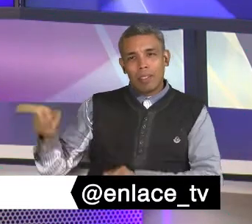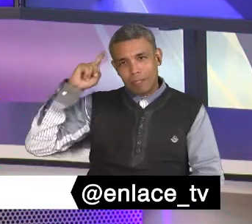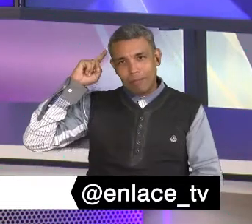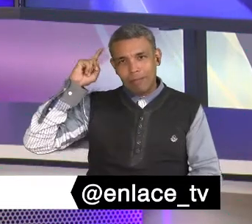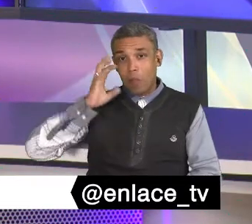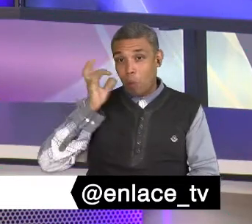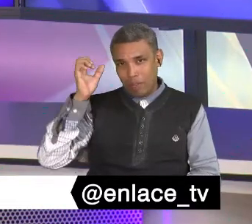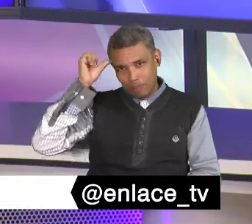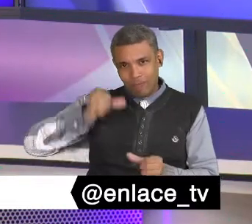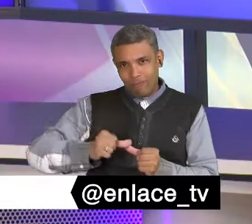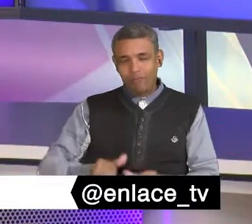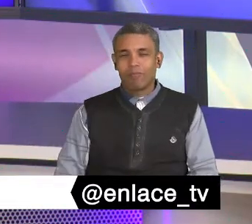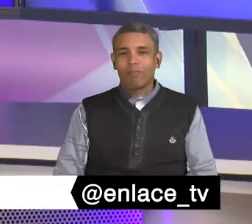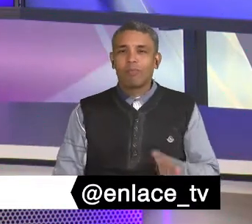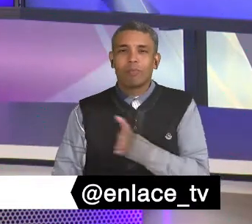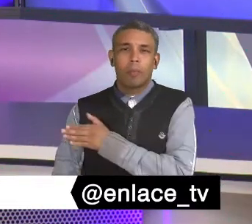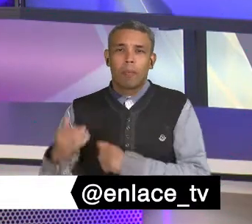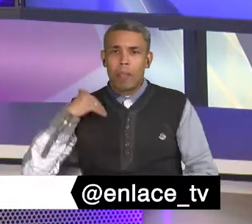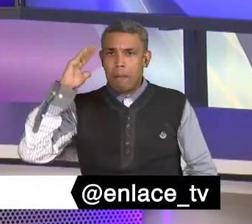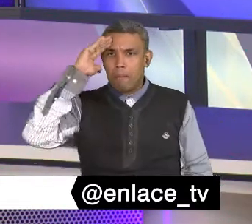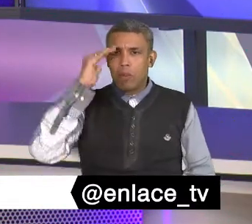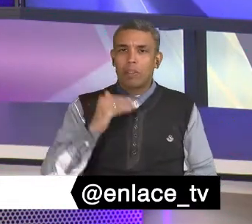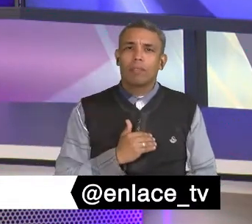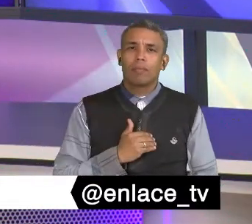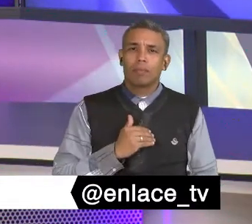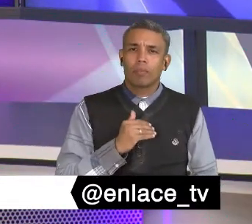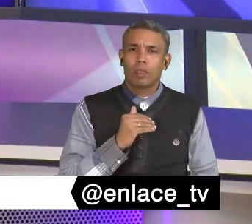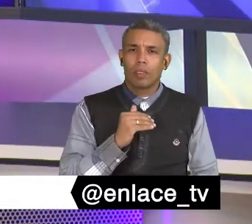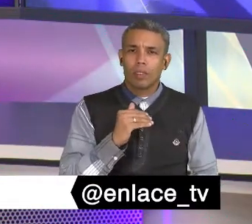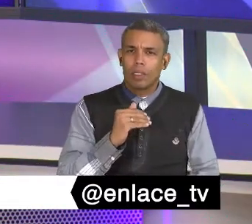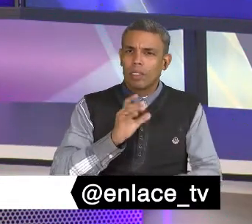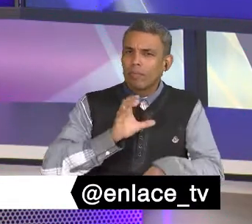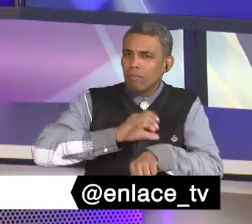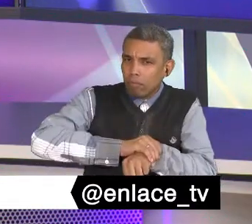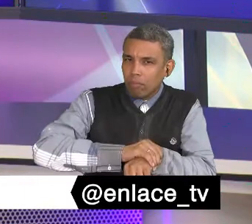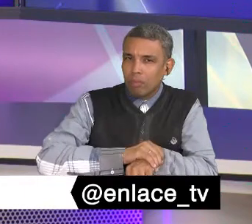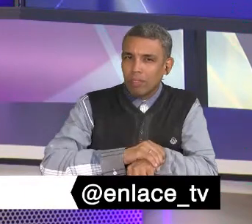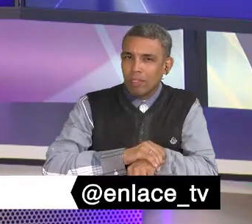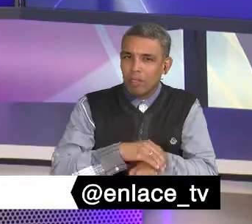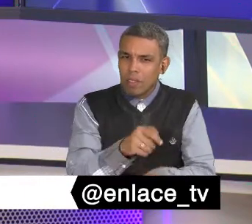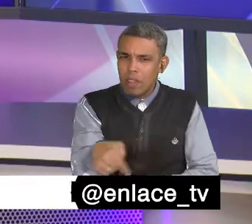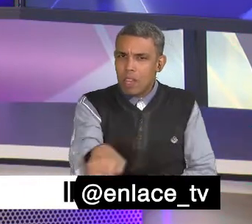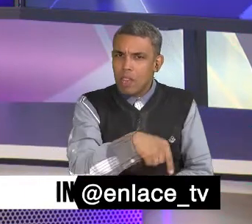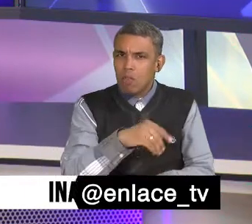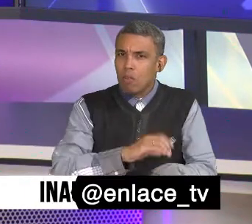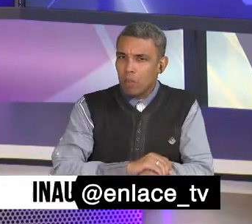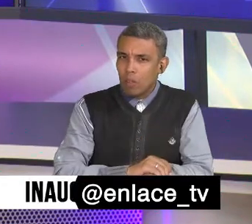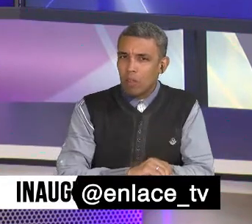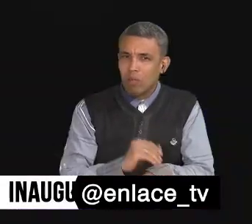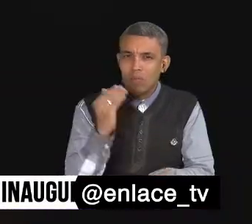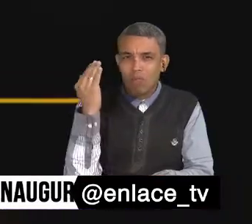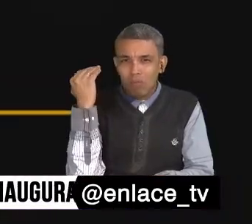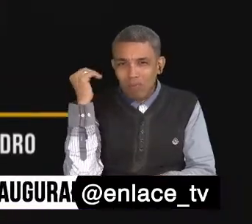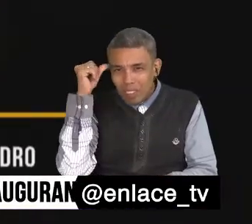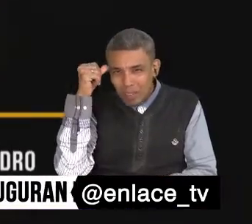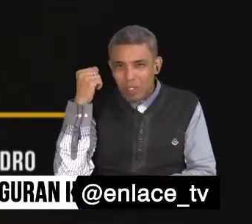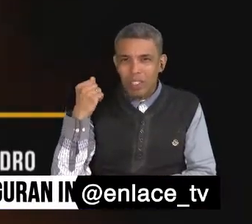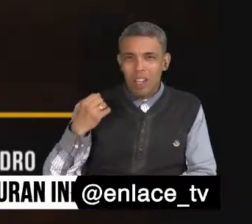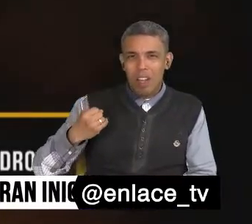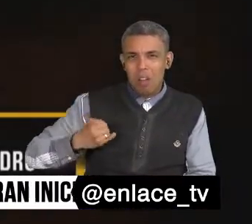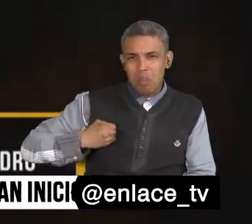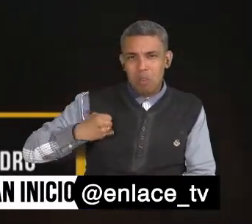Capturados por la policía en las últimas horas serían los responsables de la muerte de un menor de edad en Yondó, Antioquia. Enlace